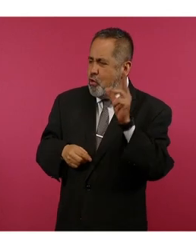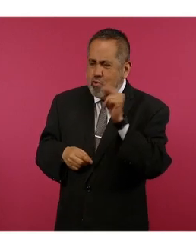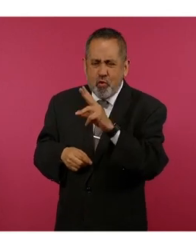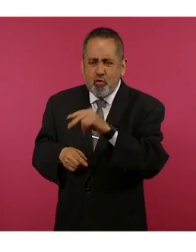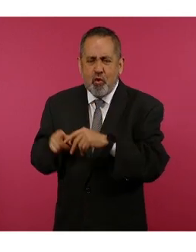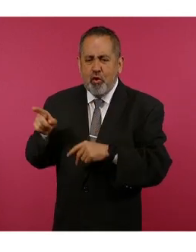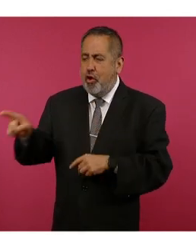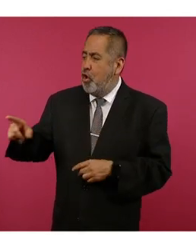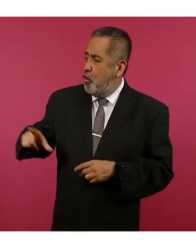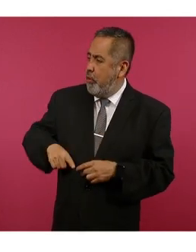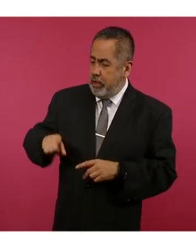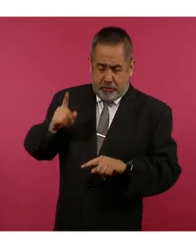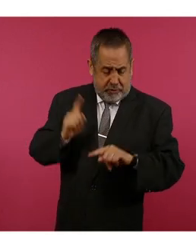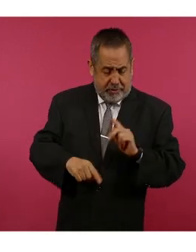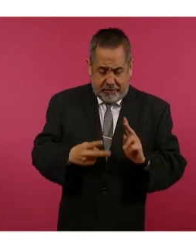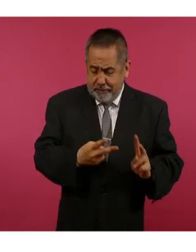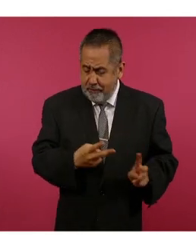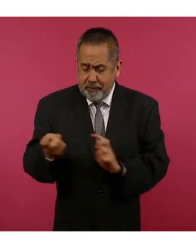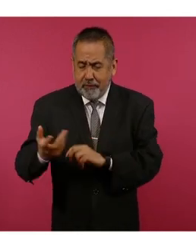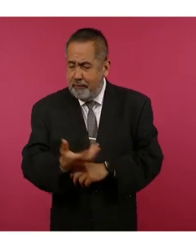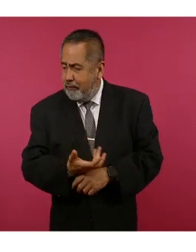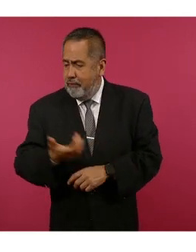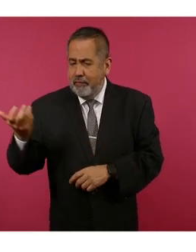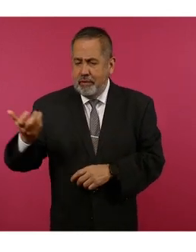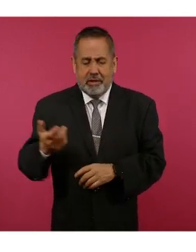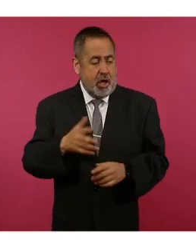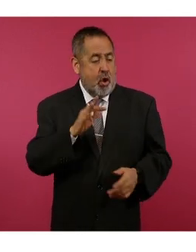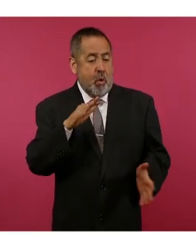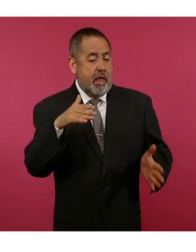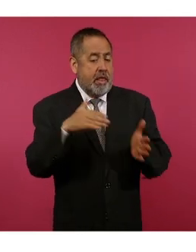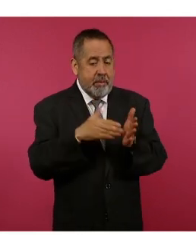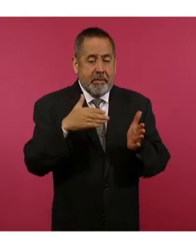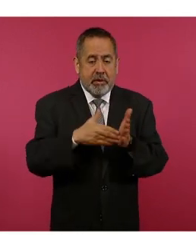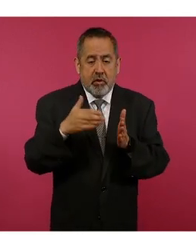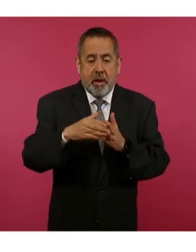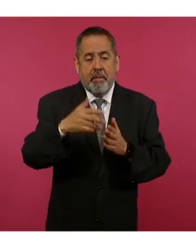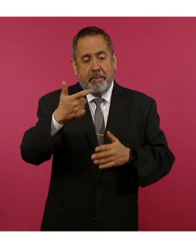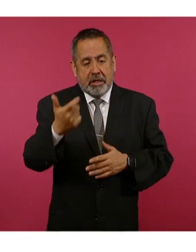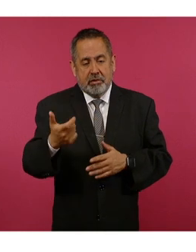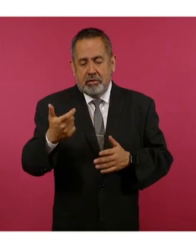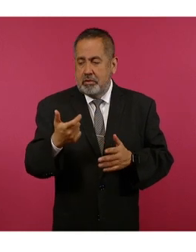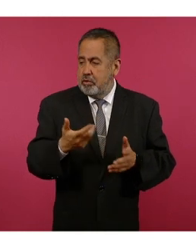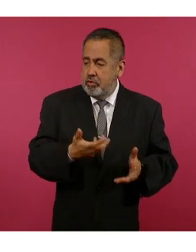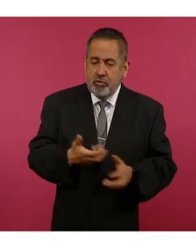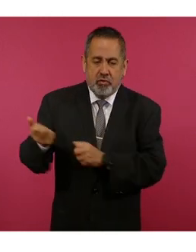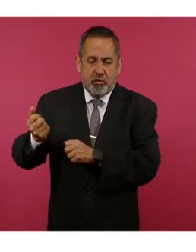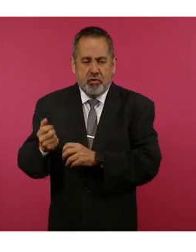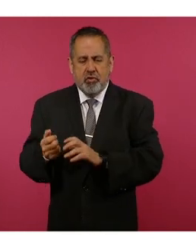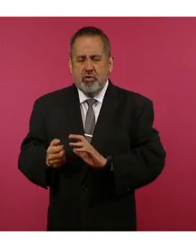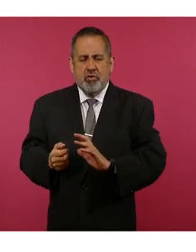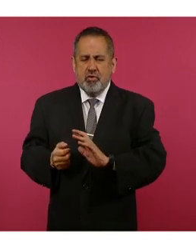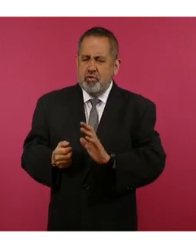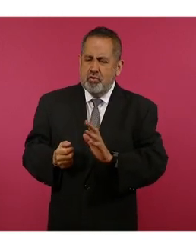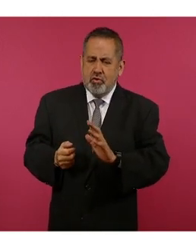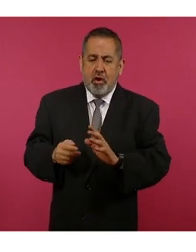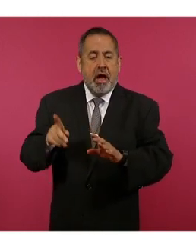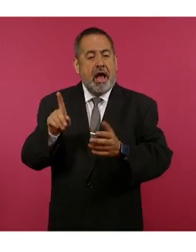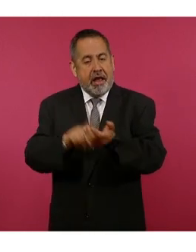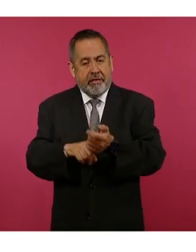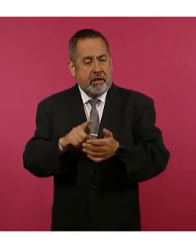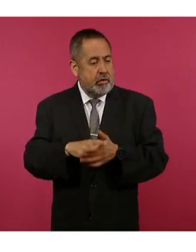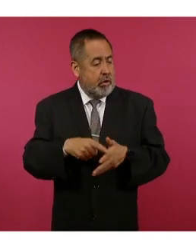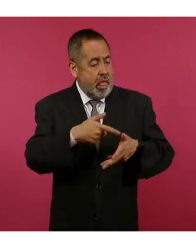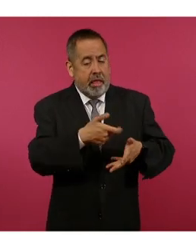se apropie de los más de 40 mil millones de pesos que están en cuentas